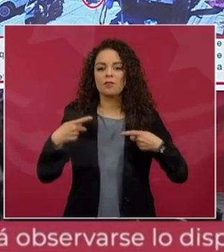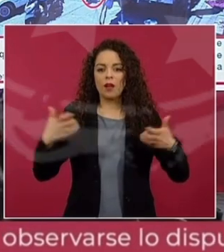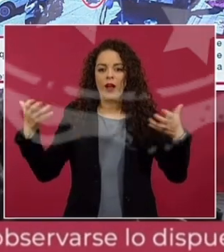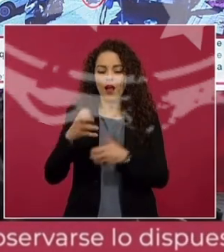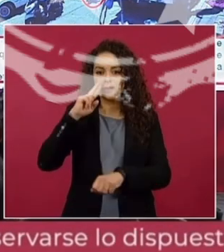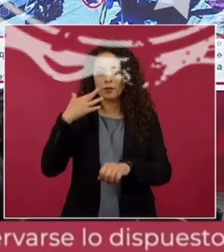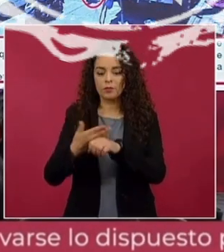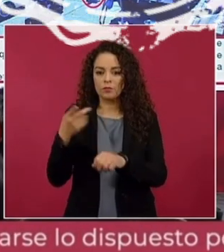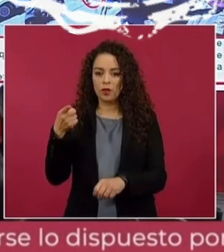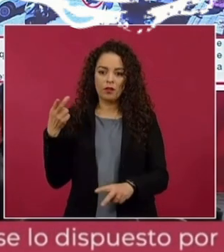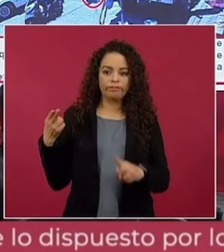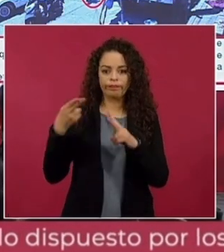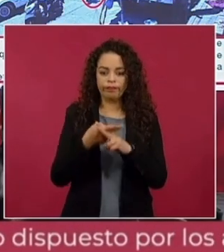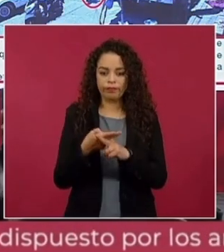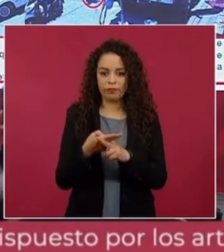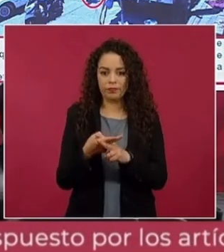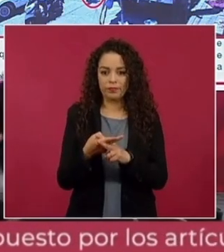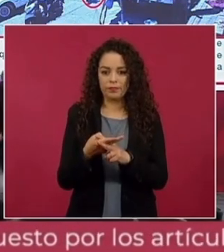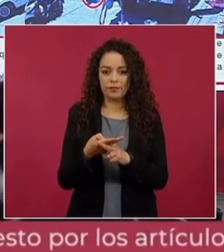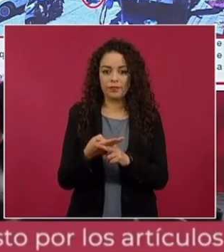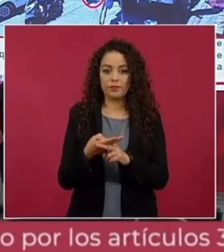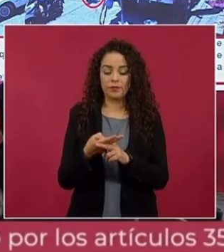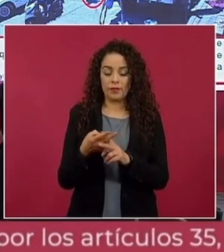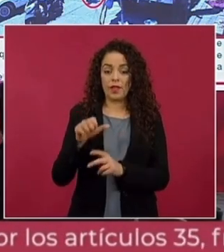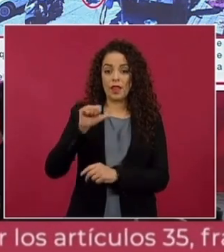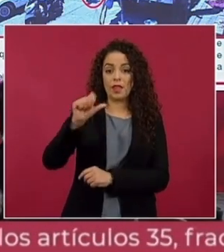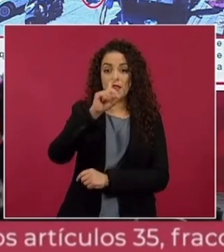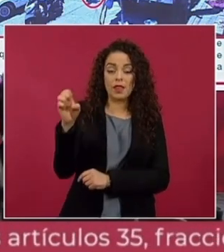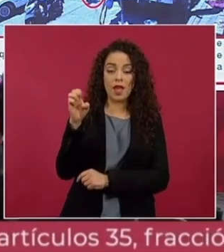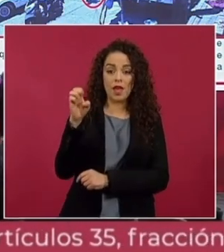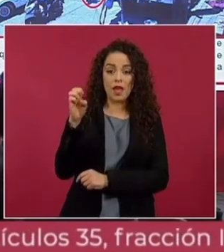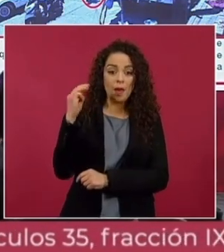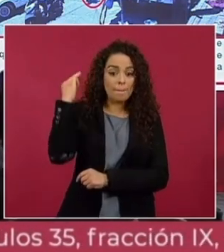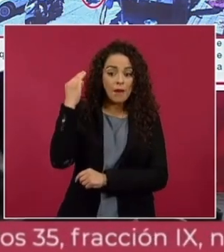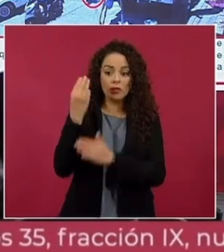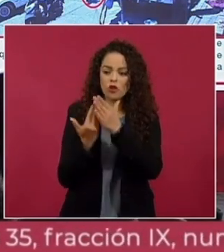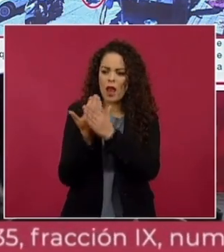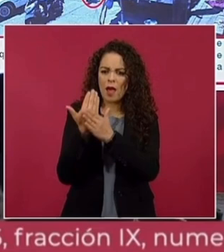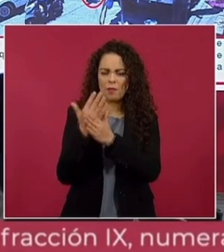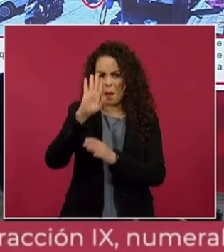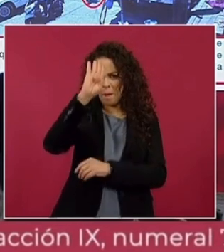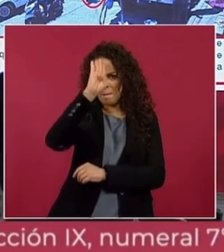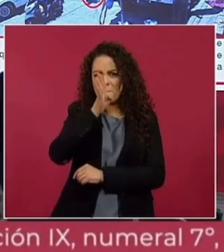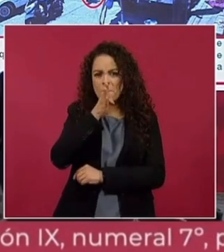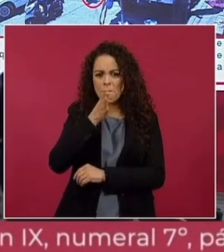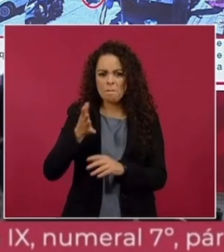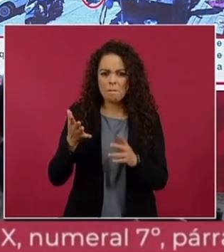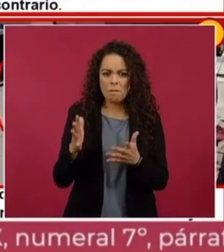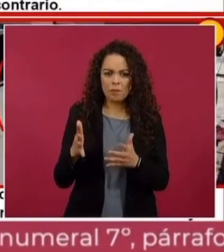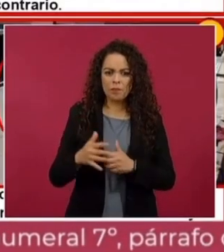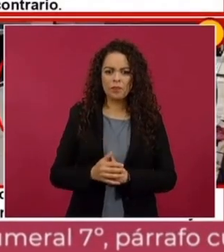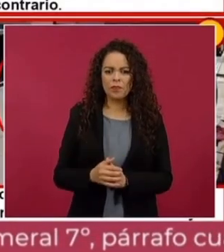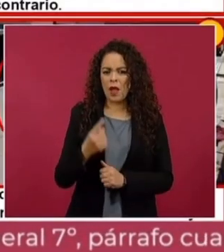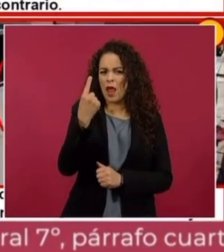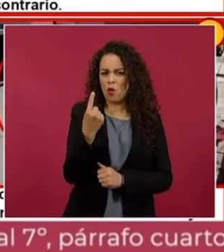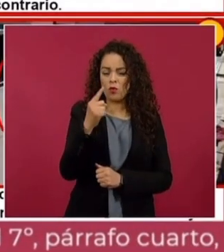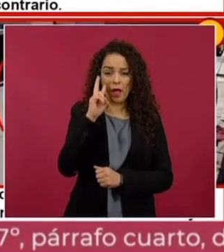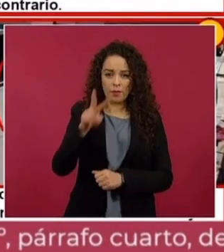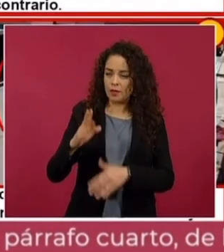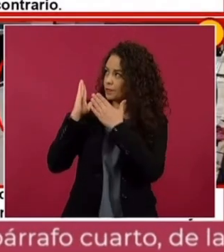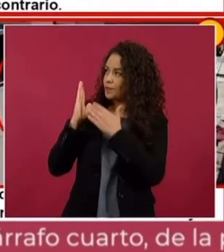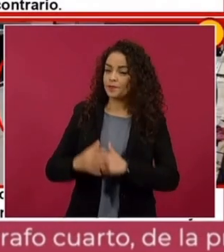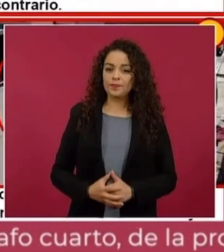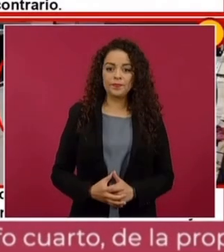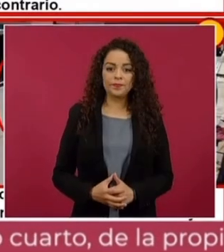mecanismo. Dar cuenta que por la mañana del día 16 de marzo, a mediodía, a las 13 horas, dos sujetos